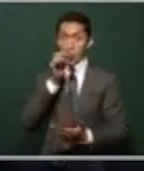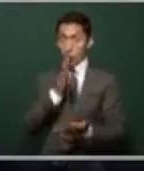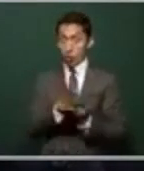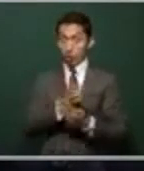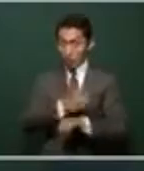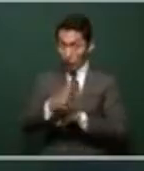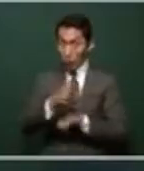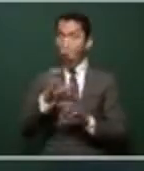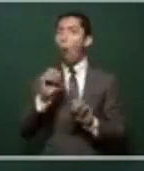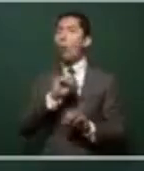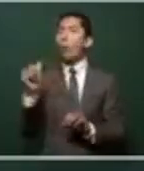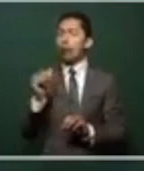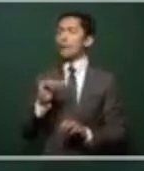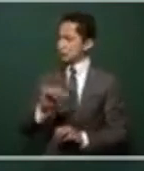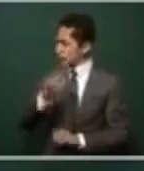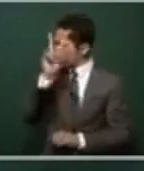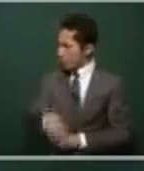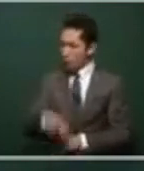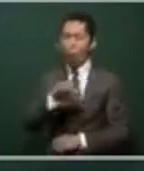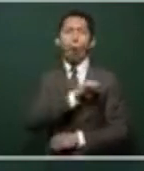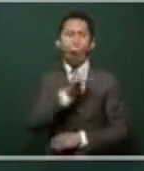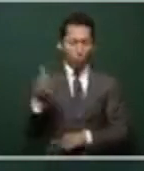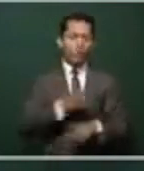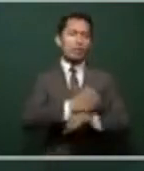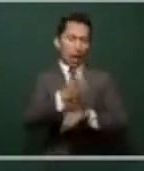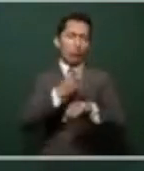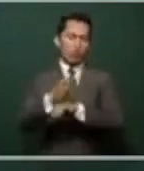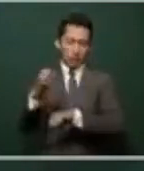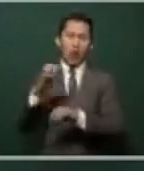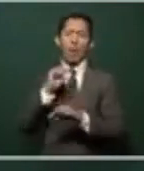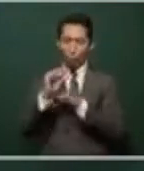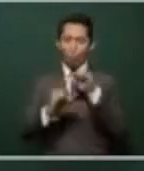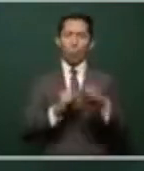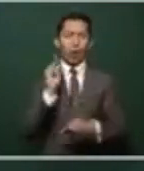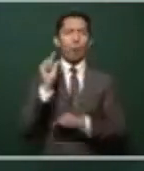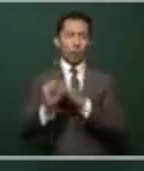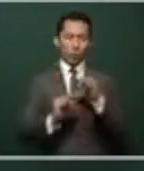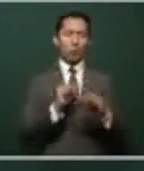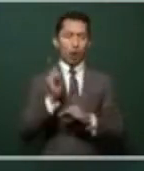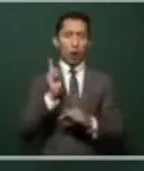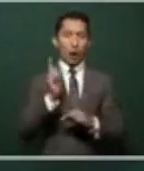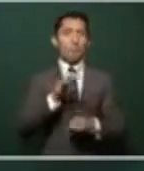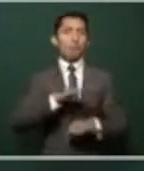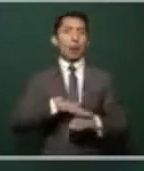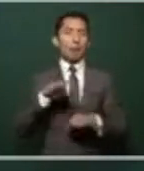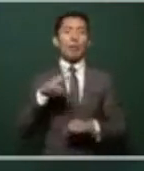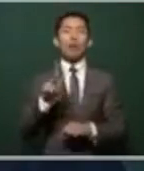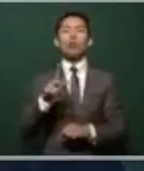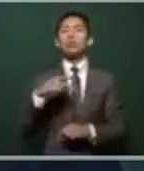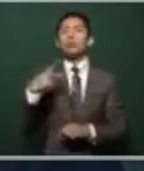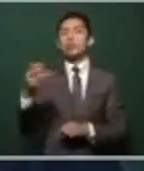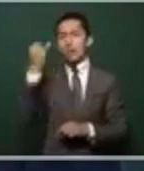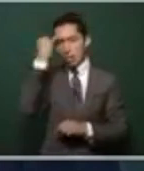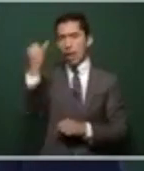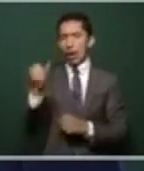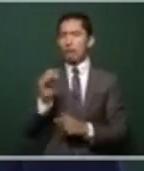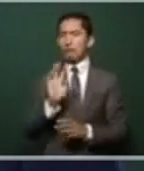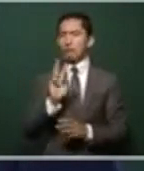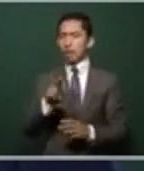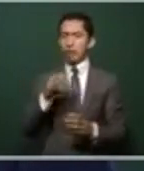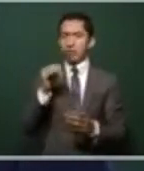en eso. O sea, es una estrategia nacional. Pero lo que él plantea tiene la razón.